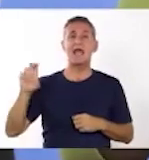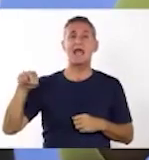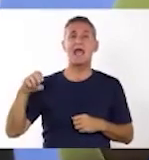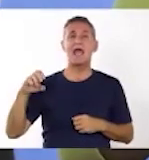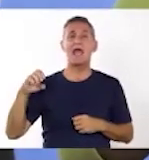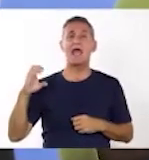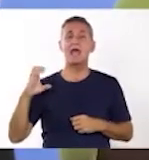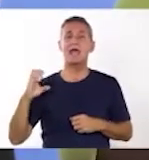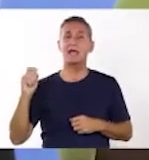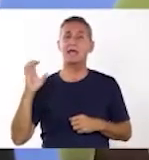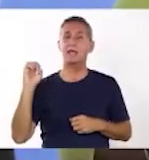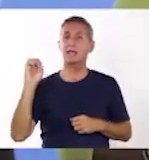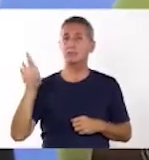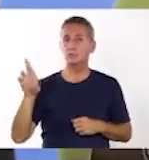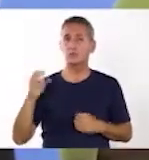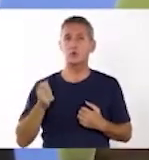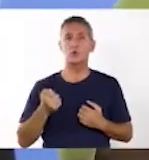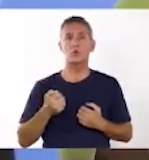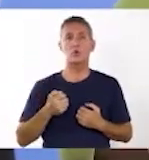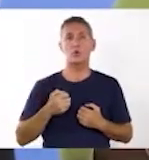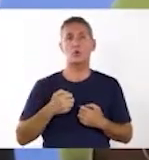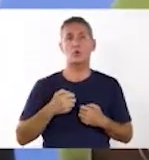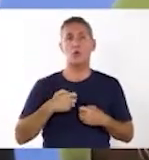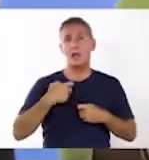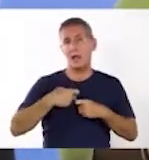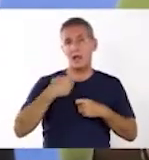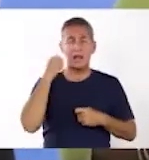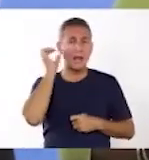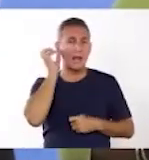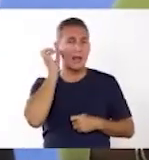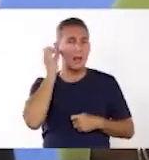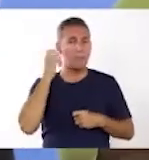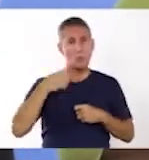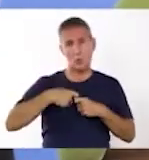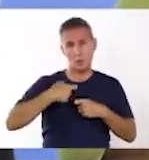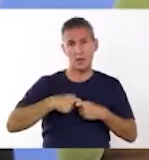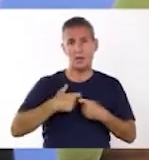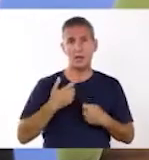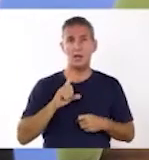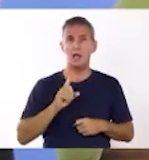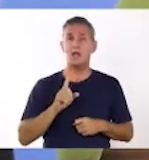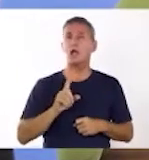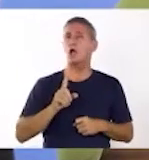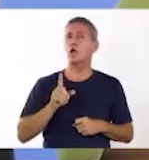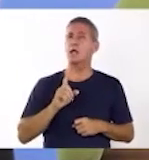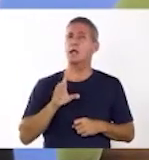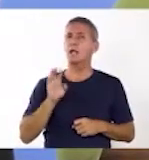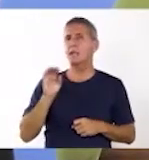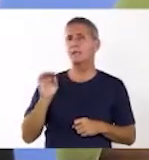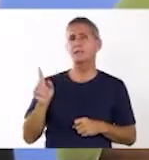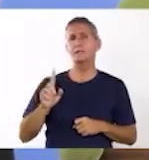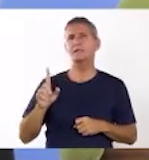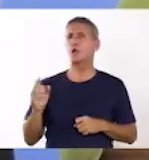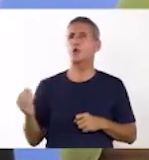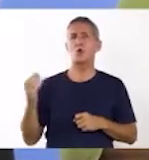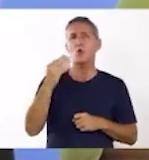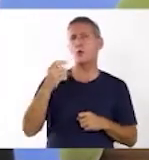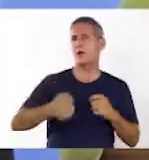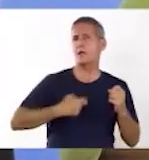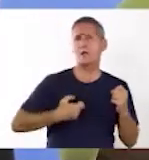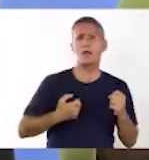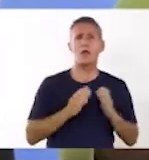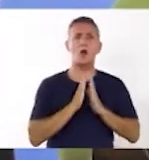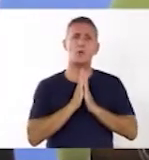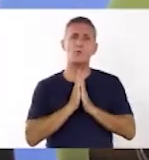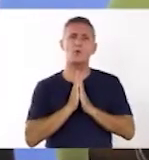en este coloquio, ella le pide que no vaya al combate,